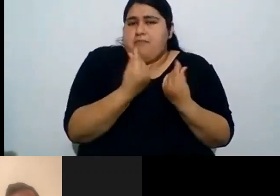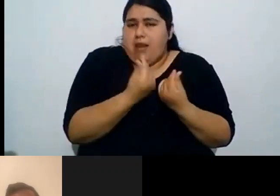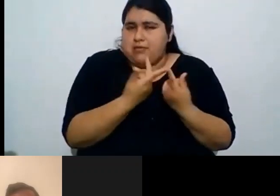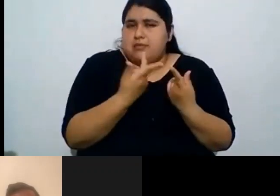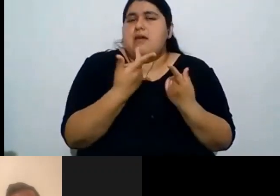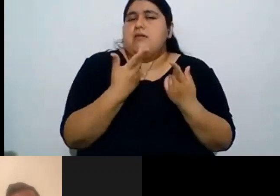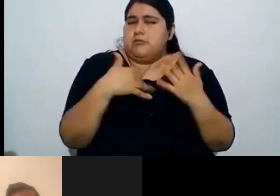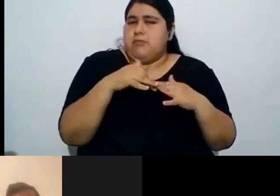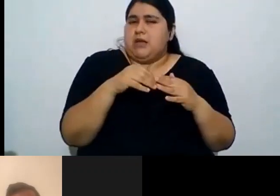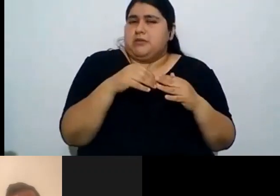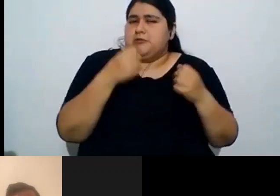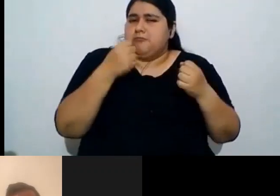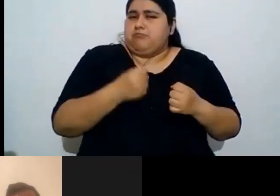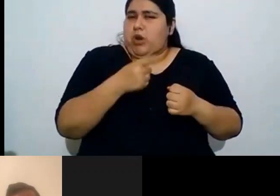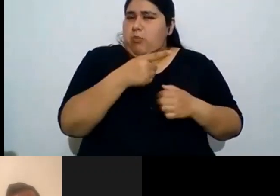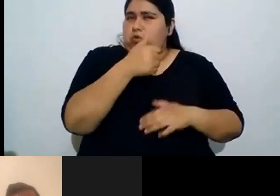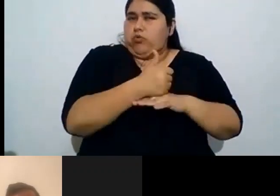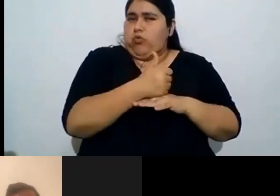fuerte y,